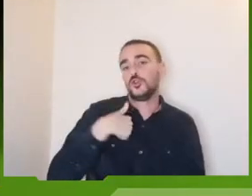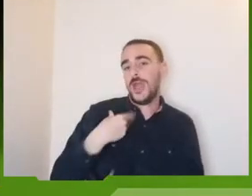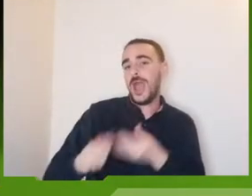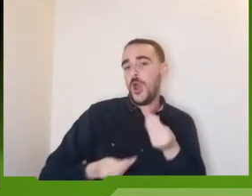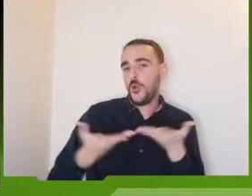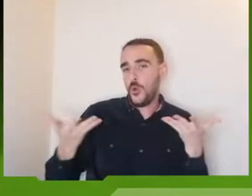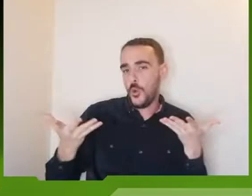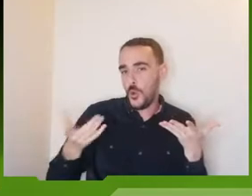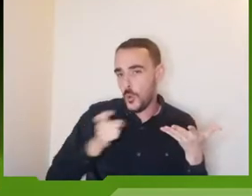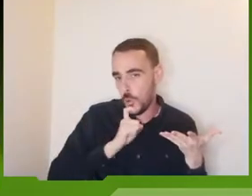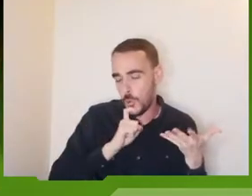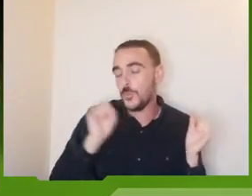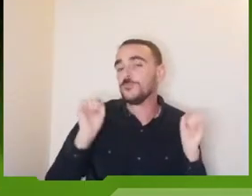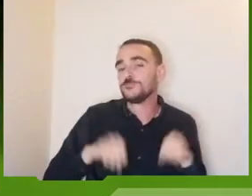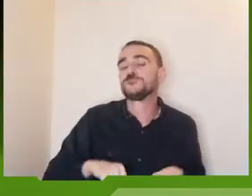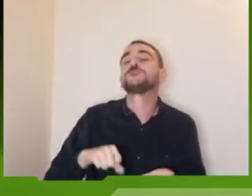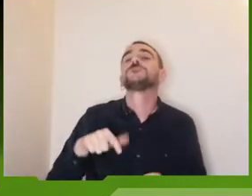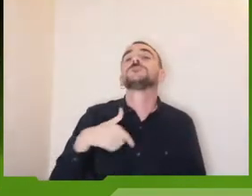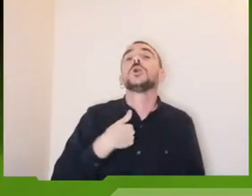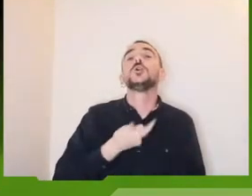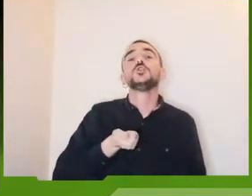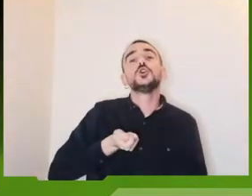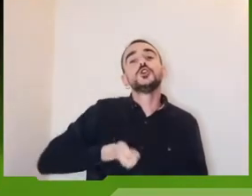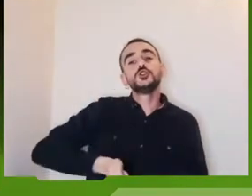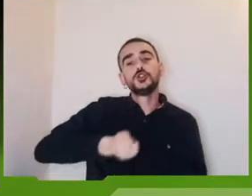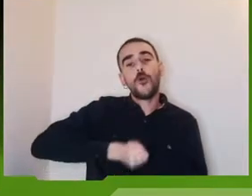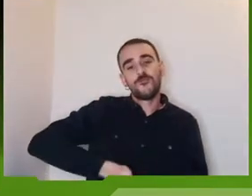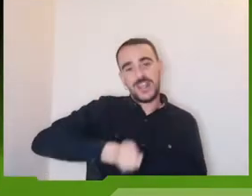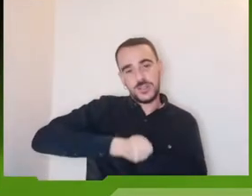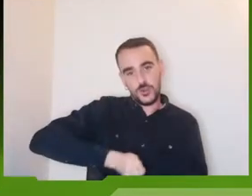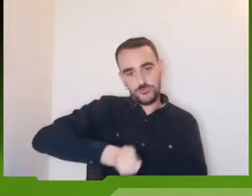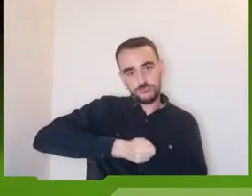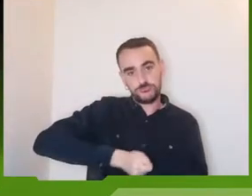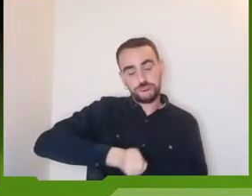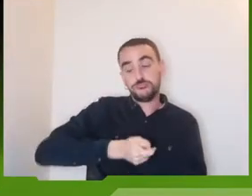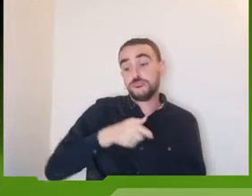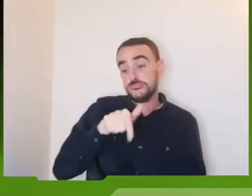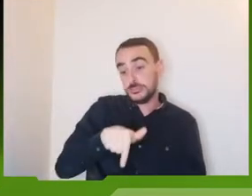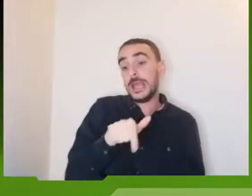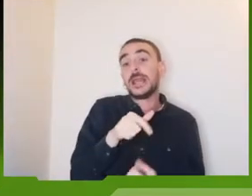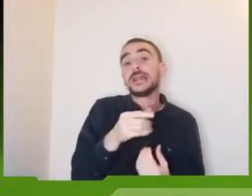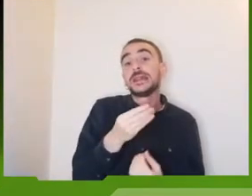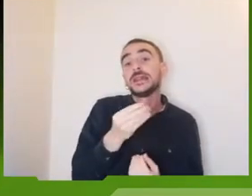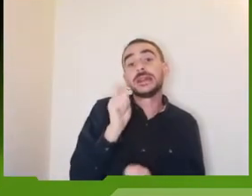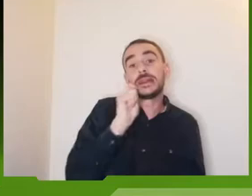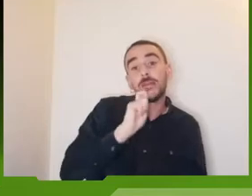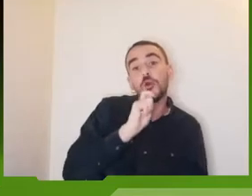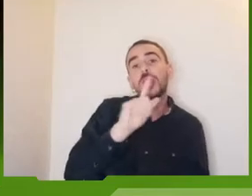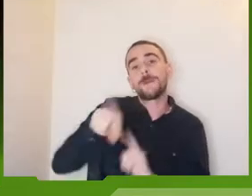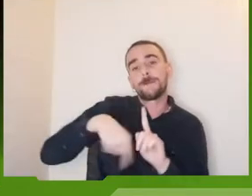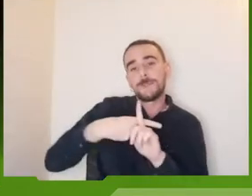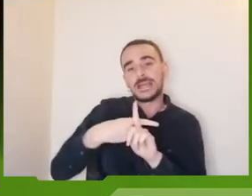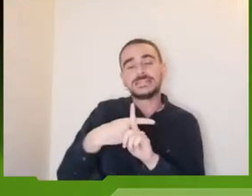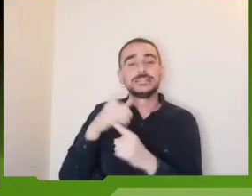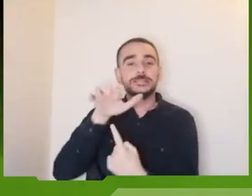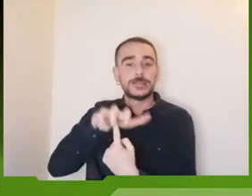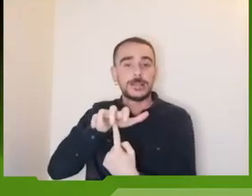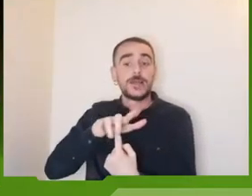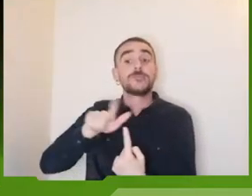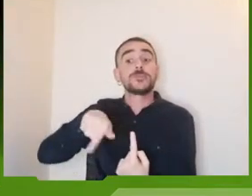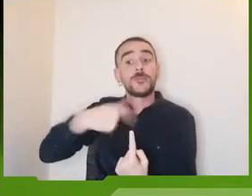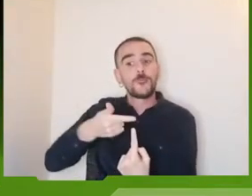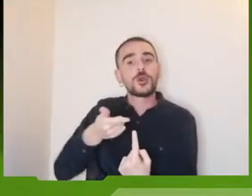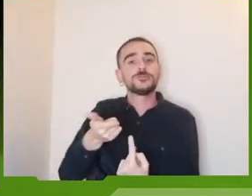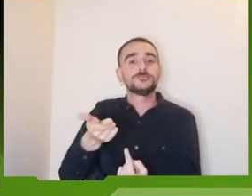de cebollas y setas. Y sobre este sofrito hago el procedimiento de bechamel normal, bueno, normal,